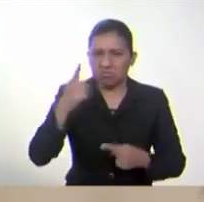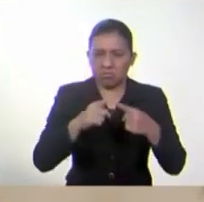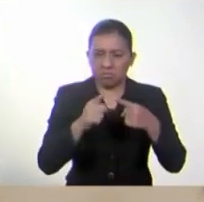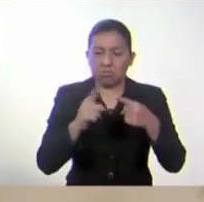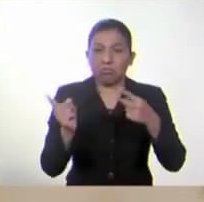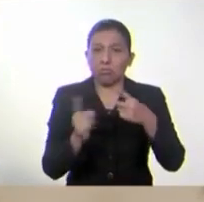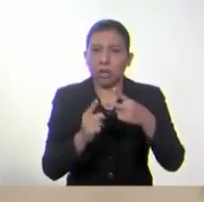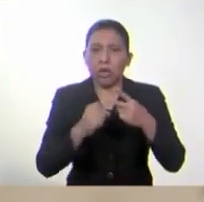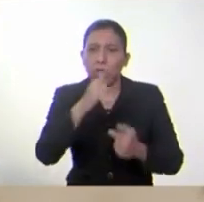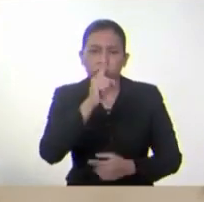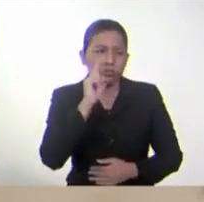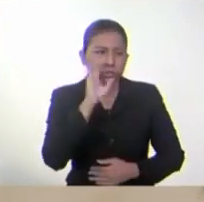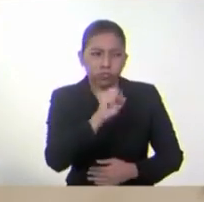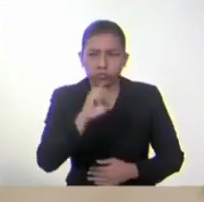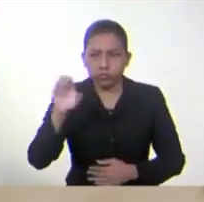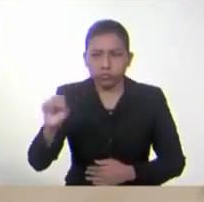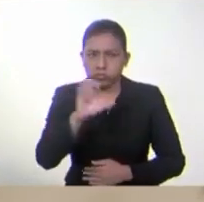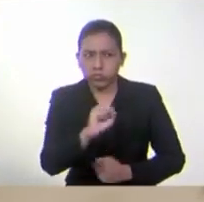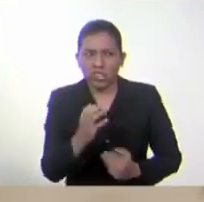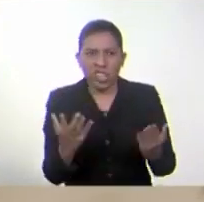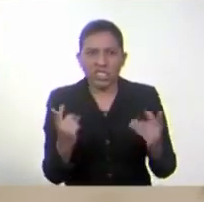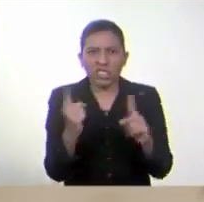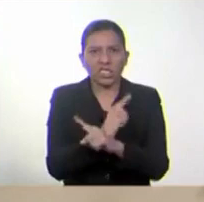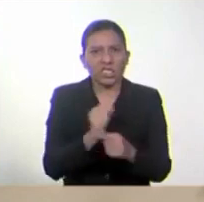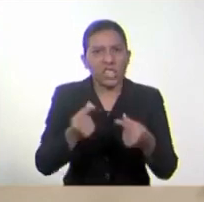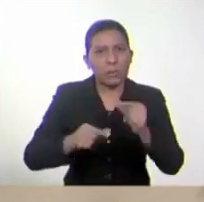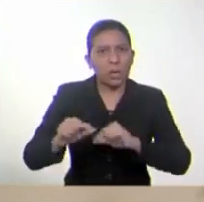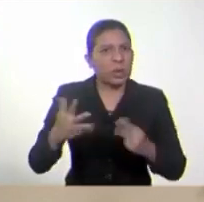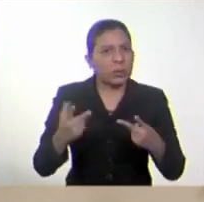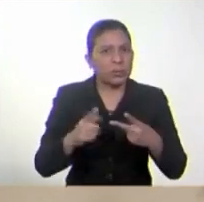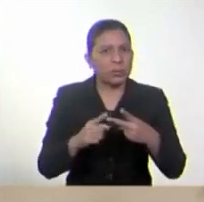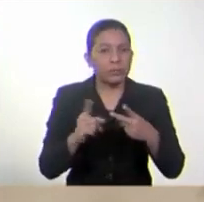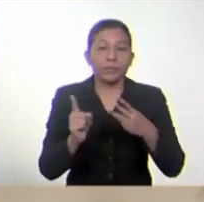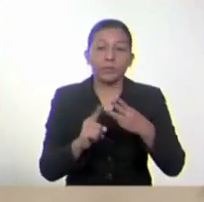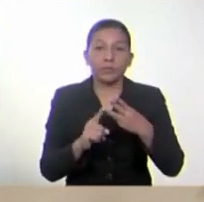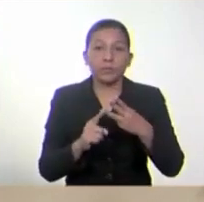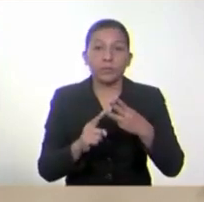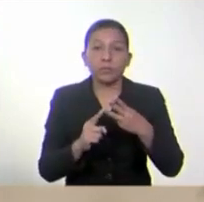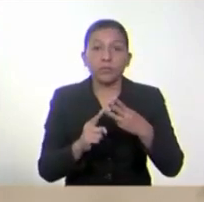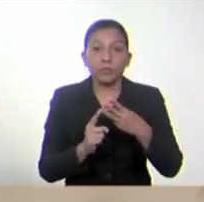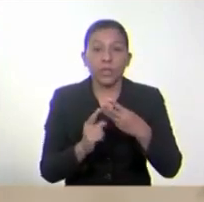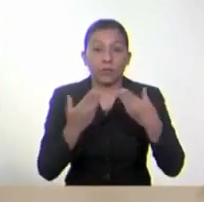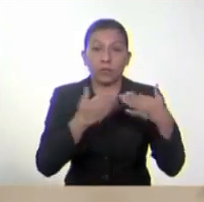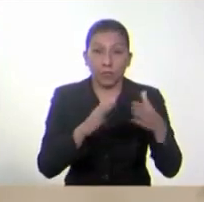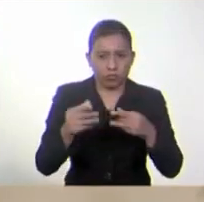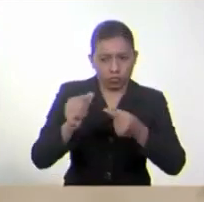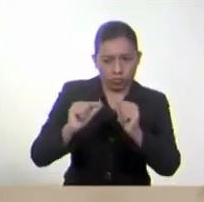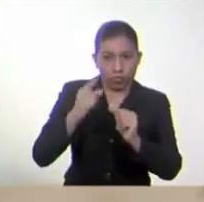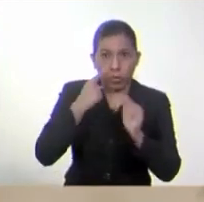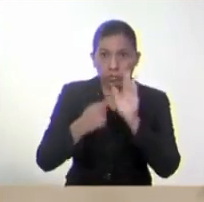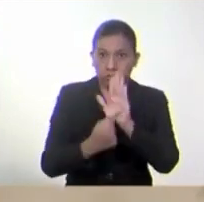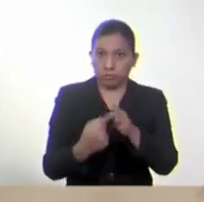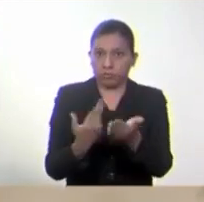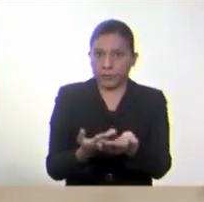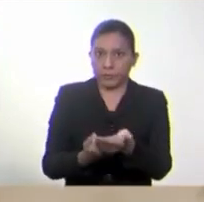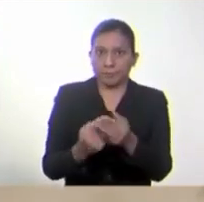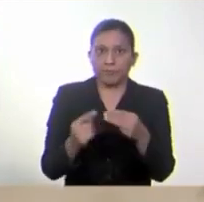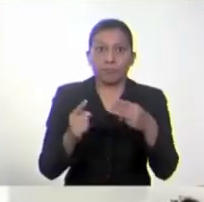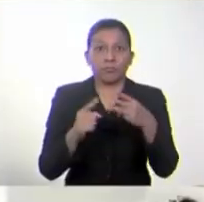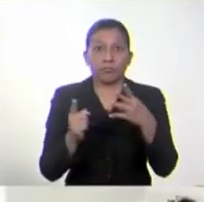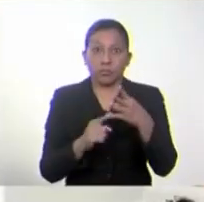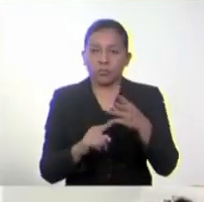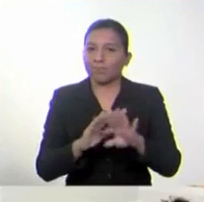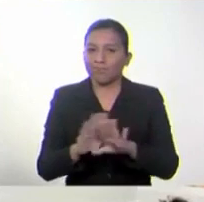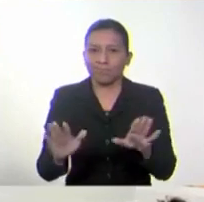señales que evidencian cuando ha ocurrido una reacción química. Posteriormente hicimos diversos experimentos y finalmente